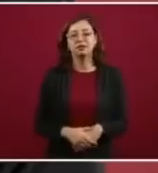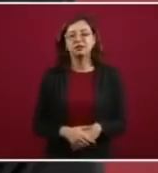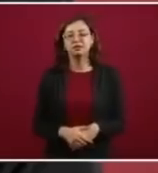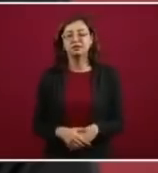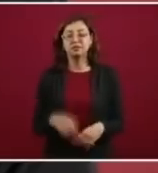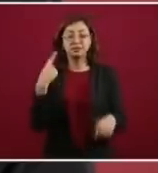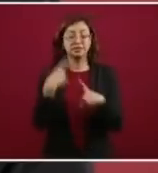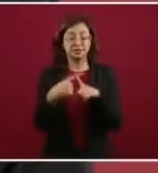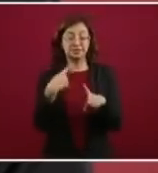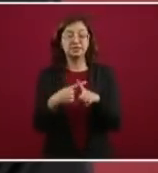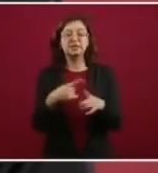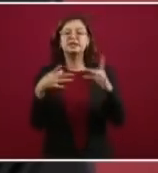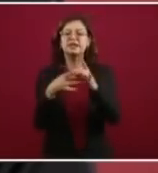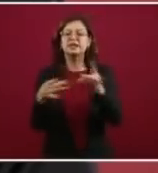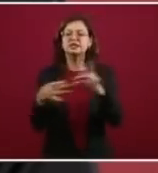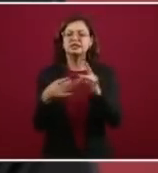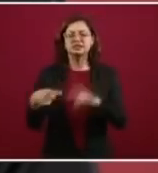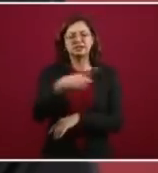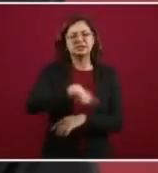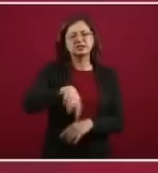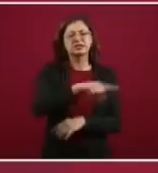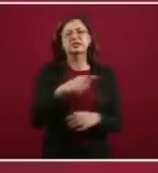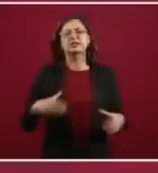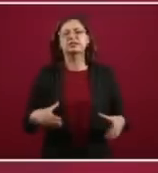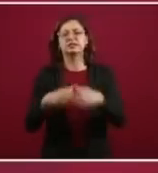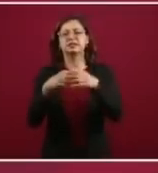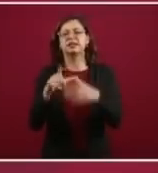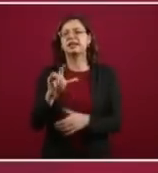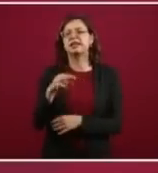de este negocio de los Limantur?